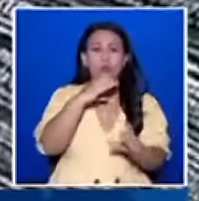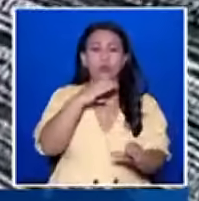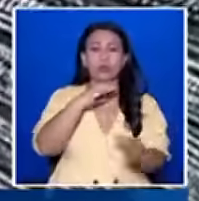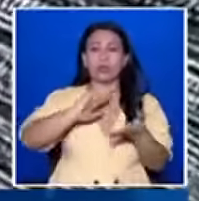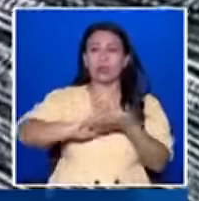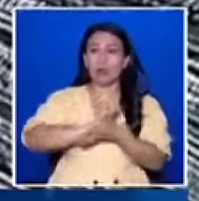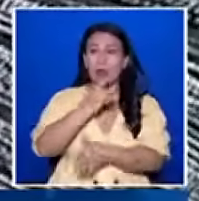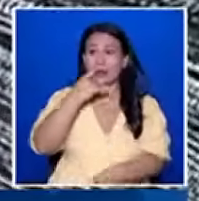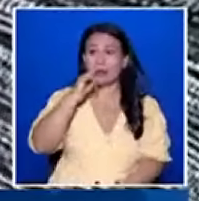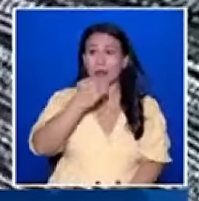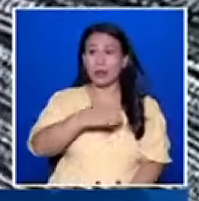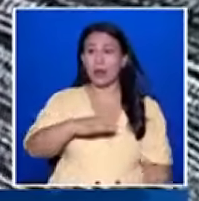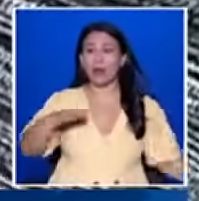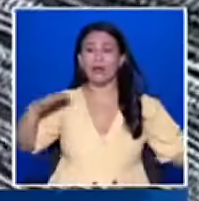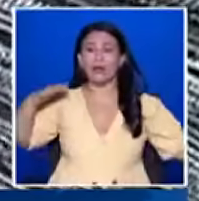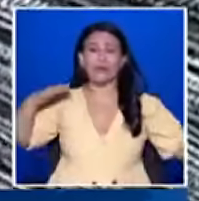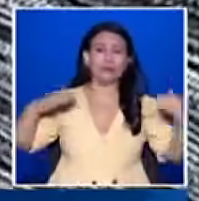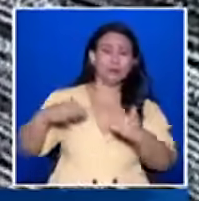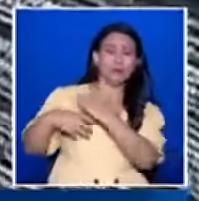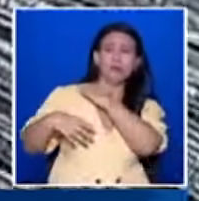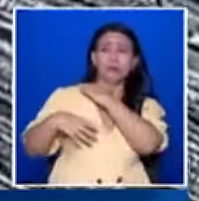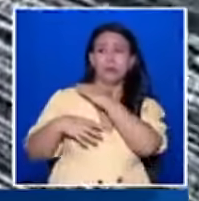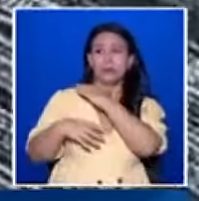transporte escolar se aproxima.